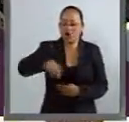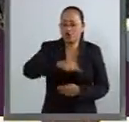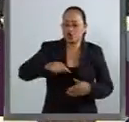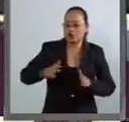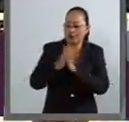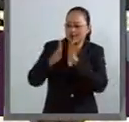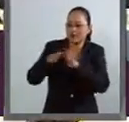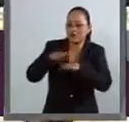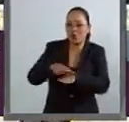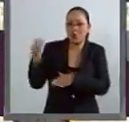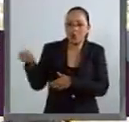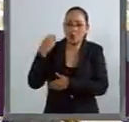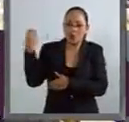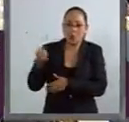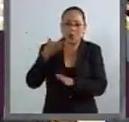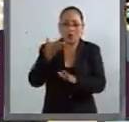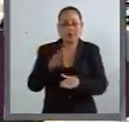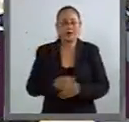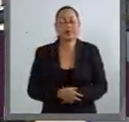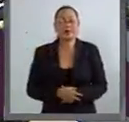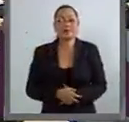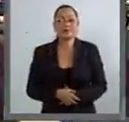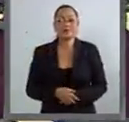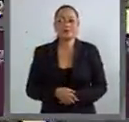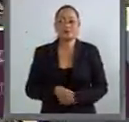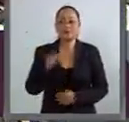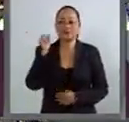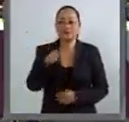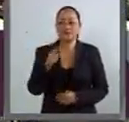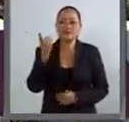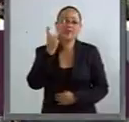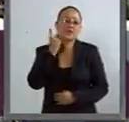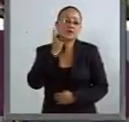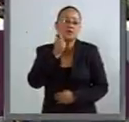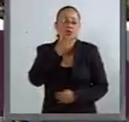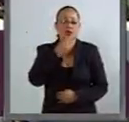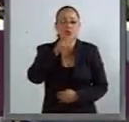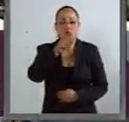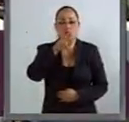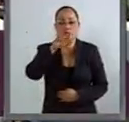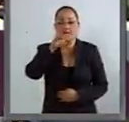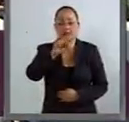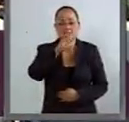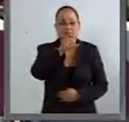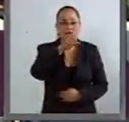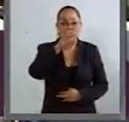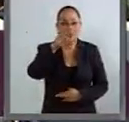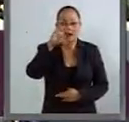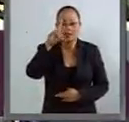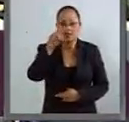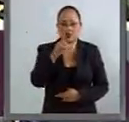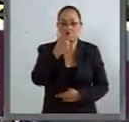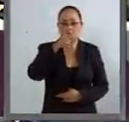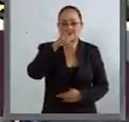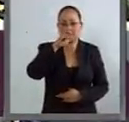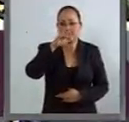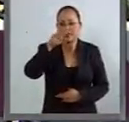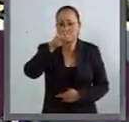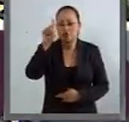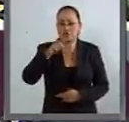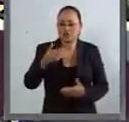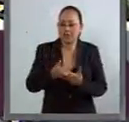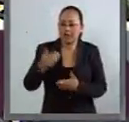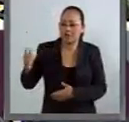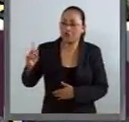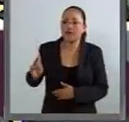de este conversatorio y, por supuesto, al diputado Luis Eduardo Quirós. Invitamos ahora al